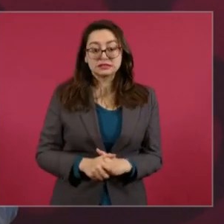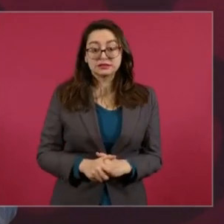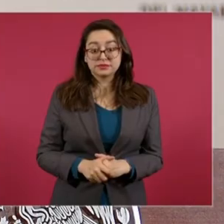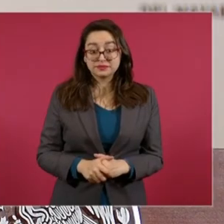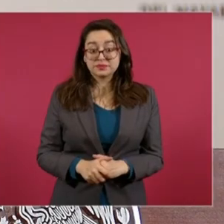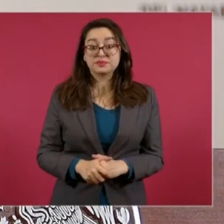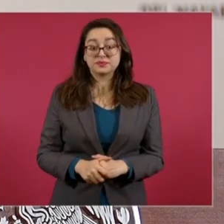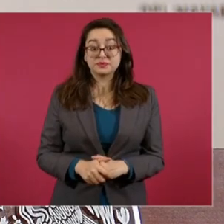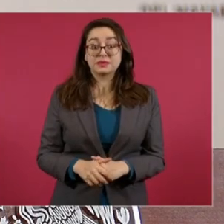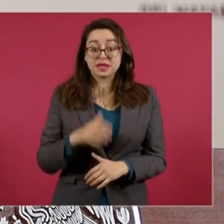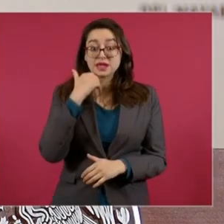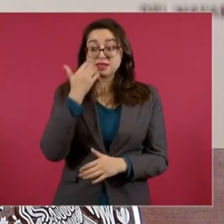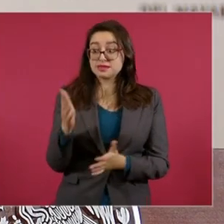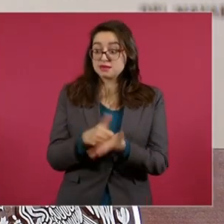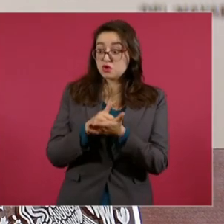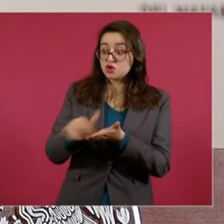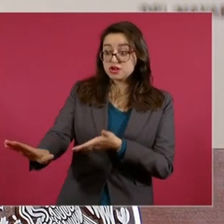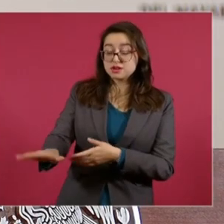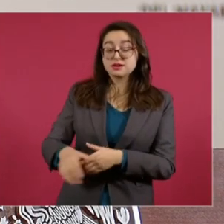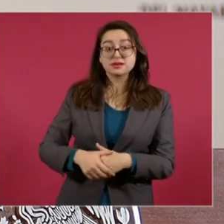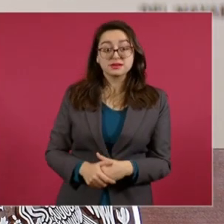Yo creo que hasta lo querían correr.